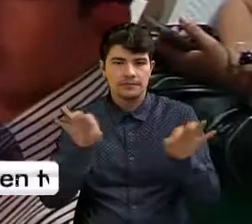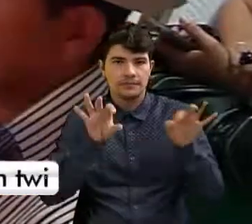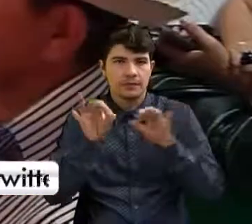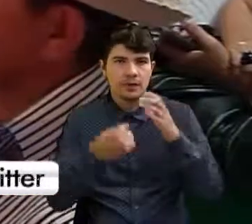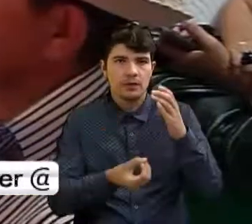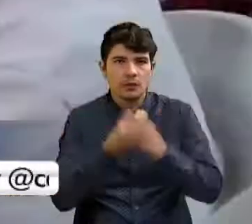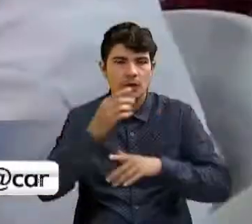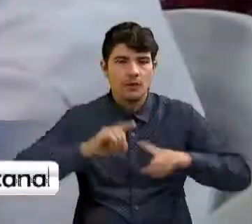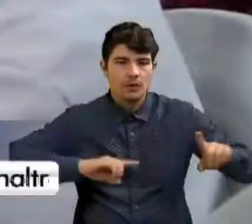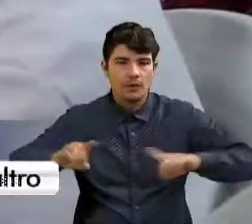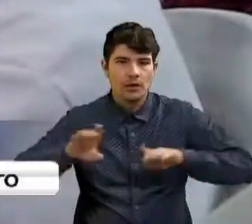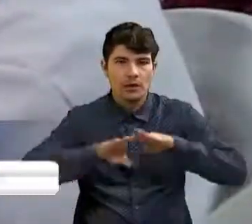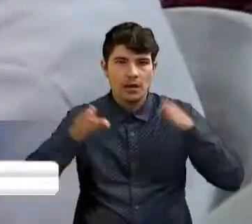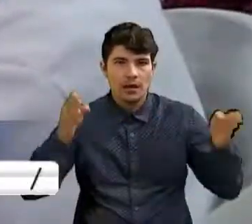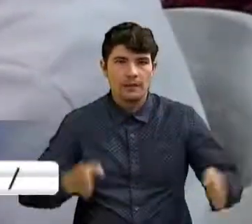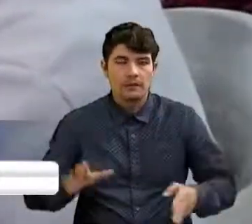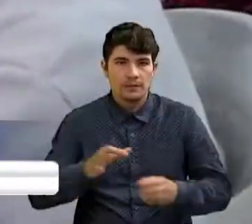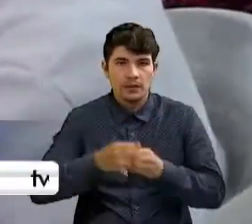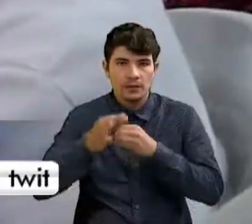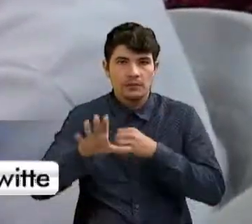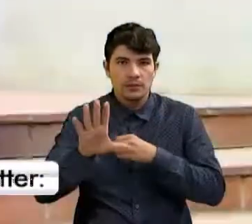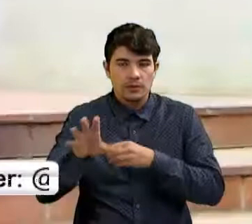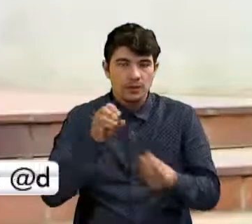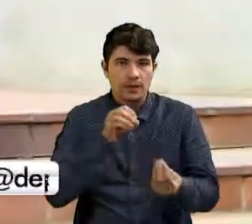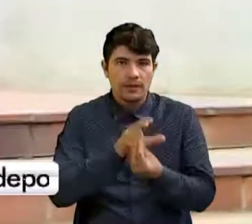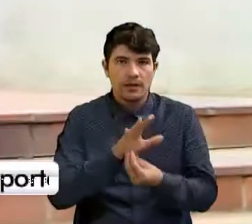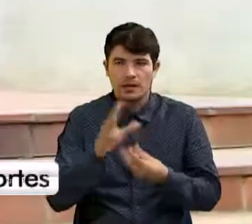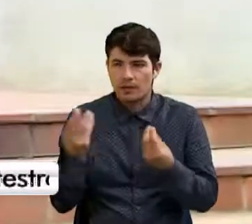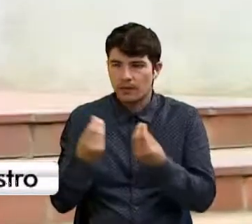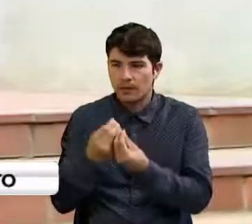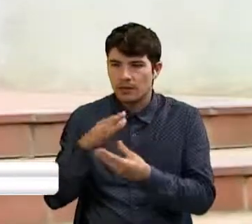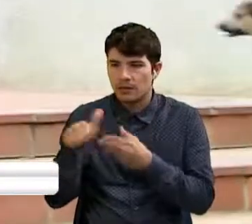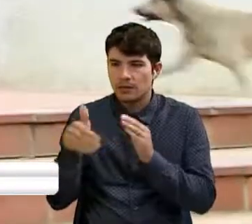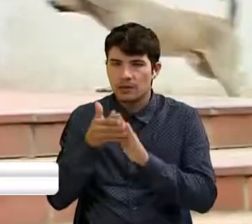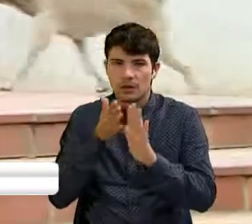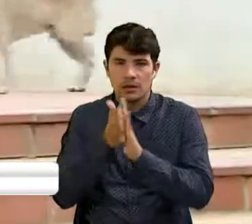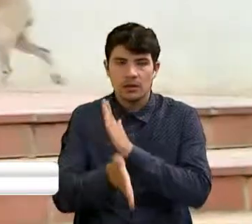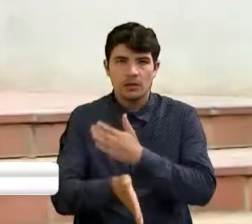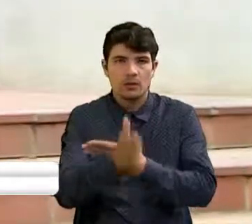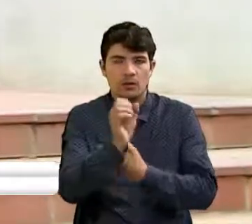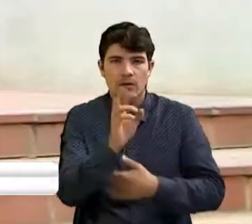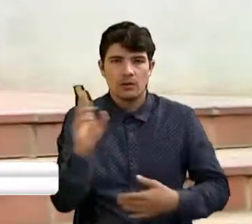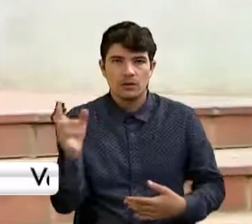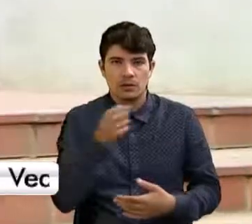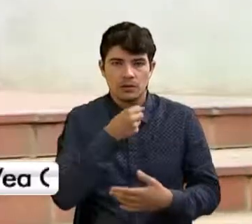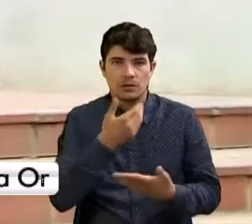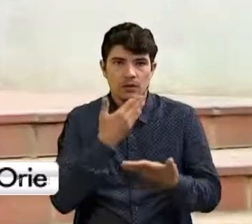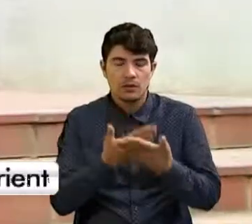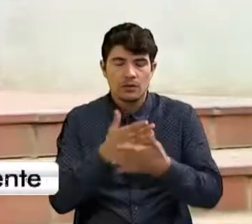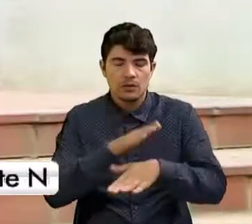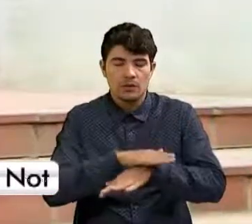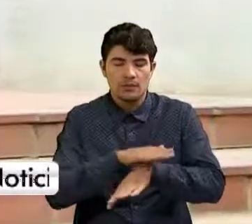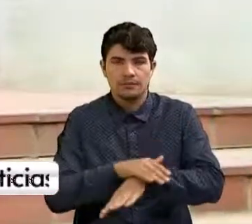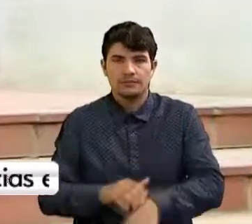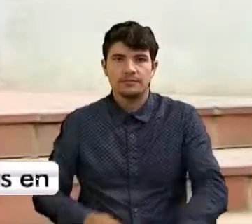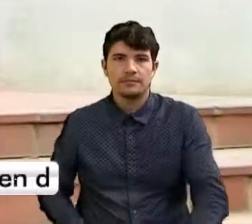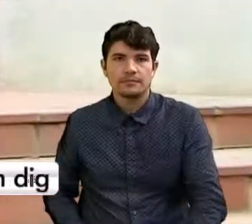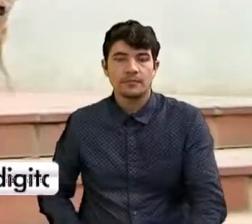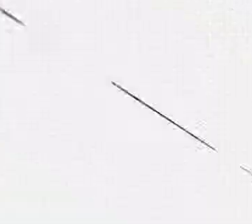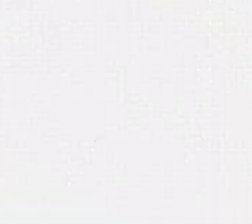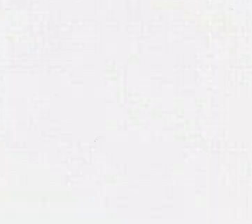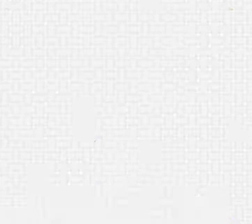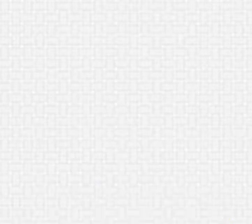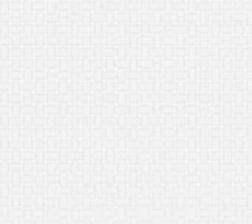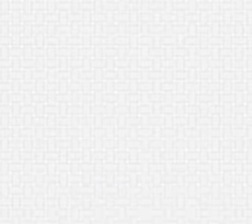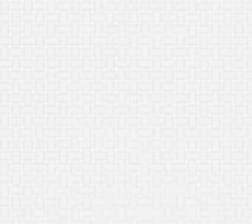coordinador de la mesa municipal de víctimas compañeros esas son la información que registramos con la cámara de leonardo lemos informó geither los gato cuadros para